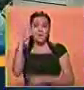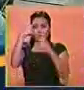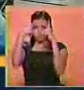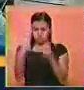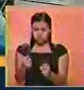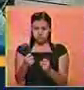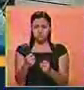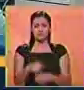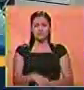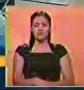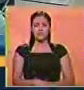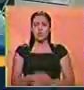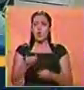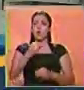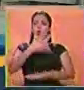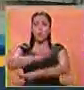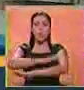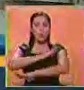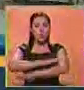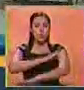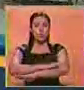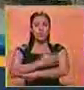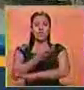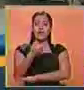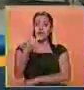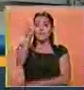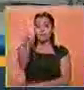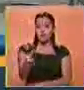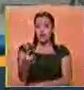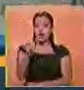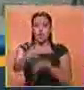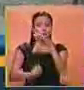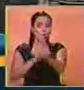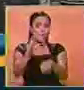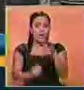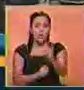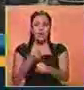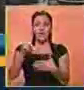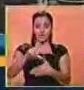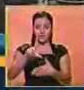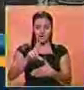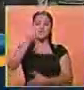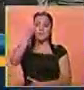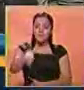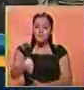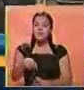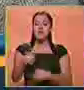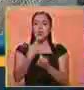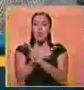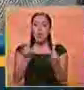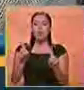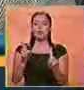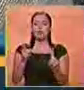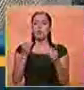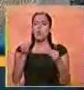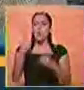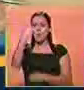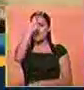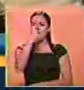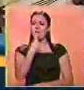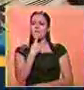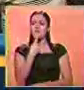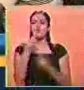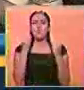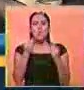en marketing, quien habló acerca del comportamiento de las consumidoras latinoamericanas. Y también un estudio de la empresa Datos sobre el perfil y hábitos